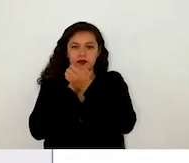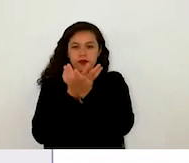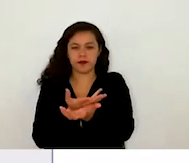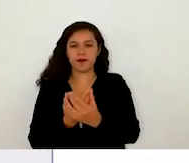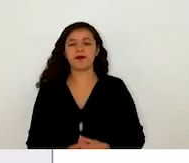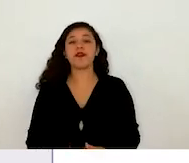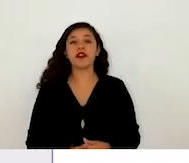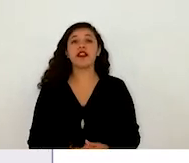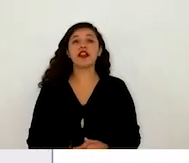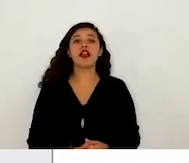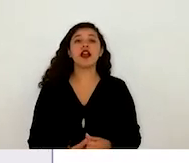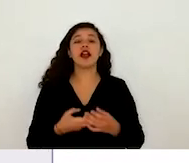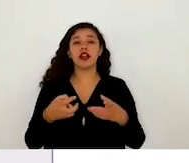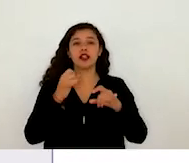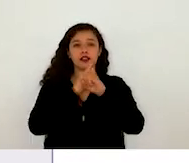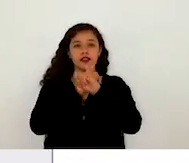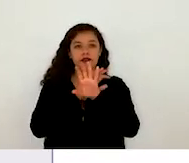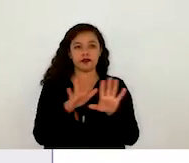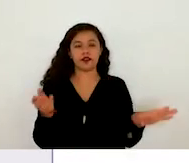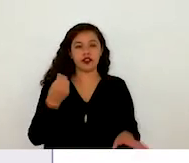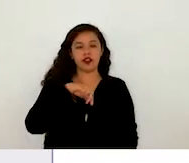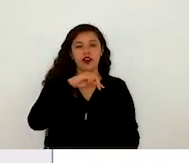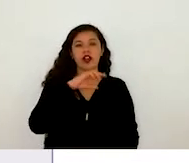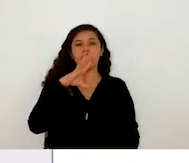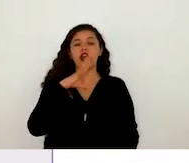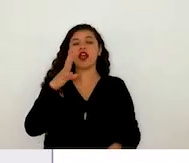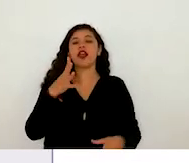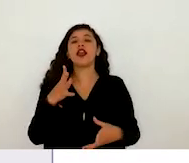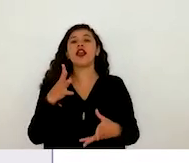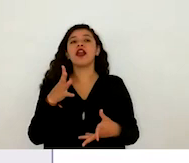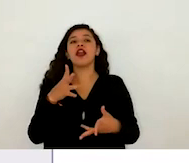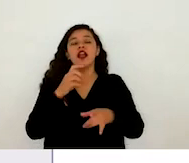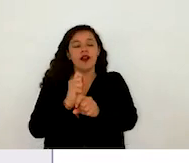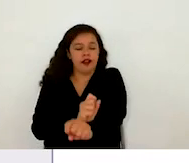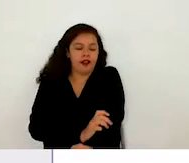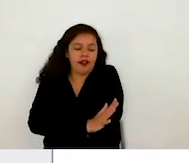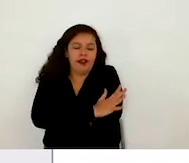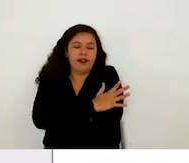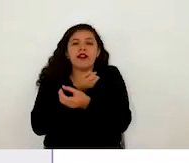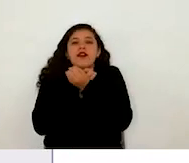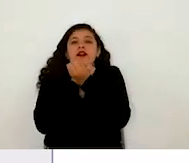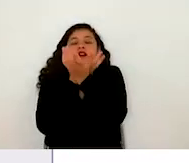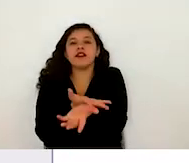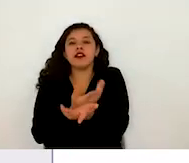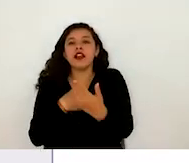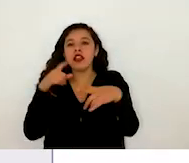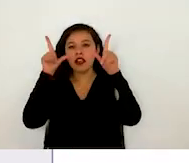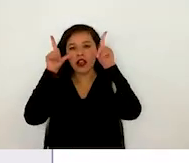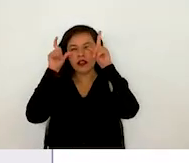toda la información que nosotros damos transmite emoción los hombros encogidos